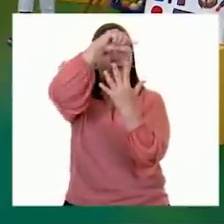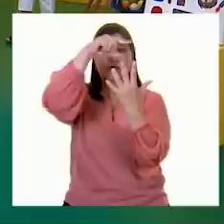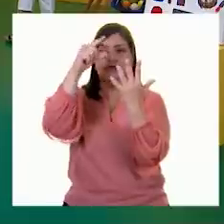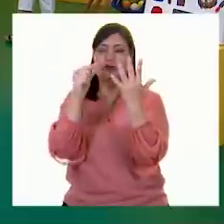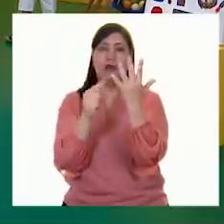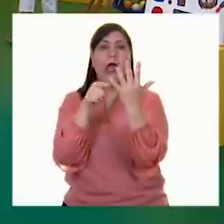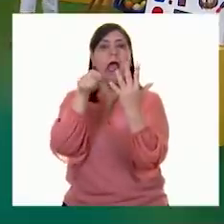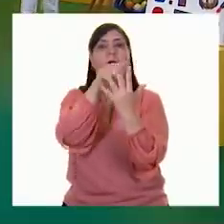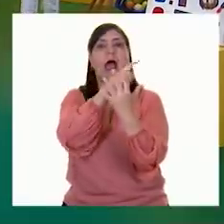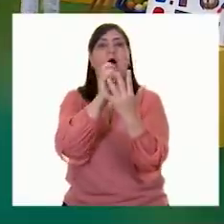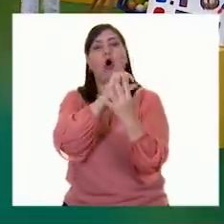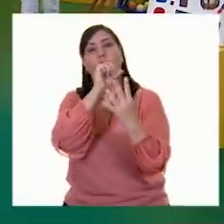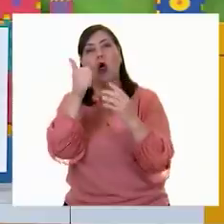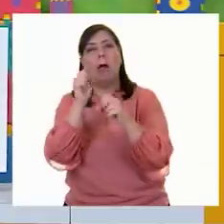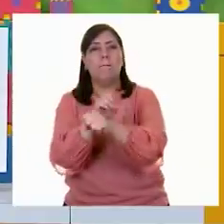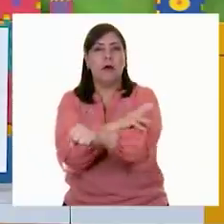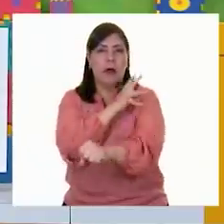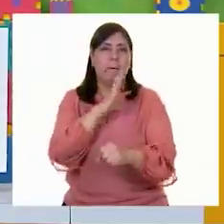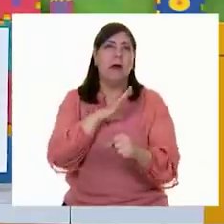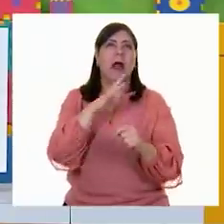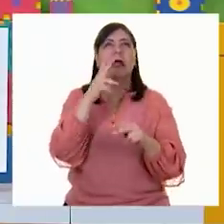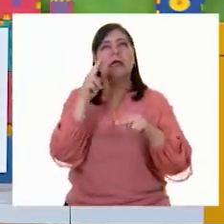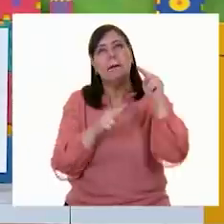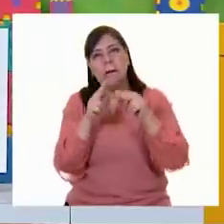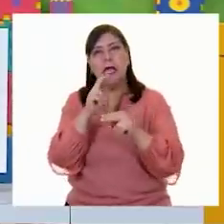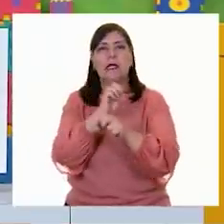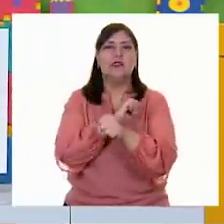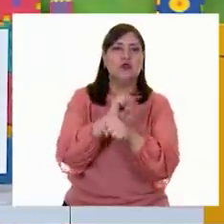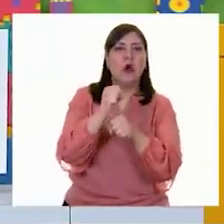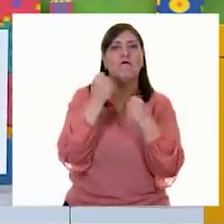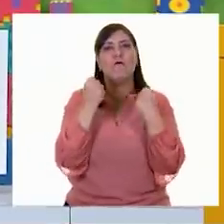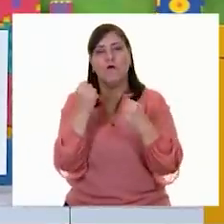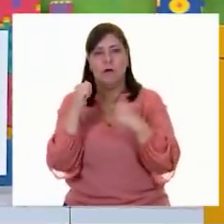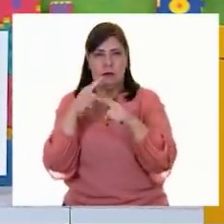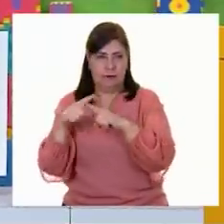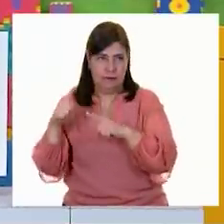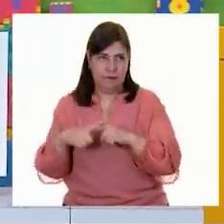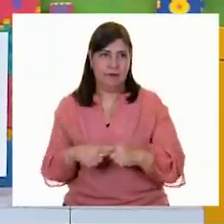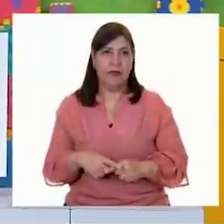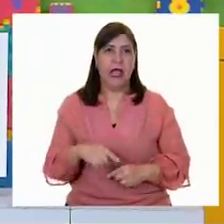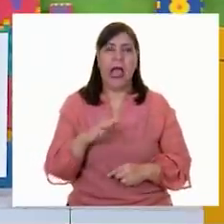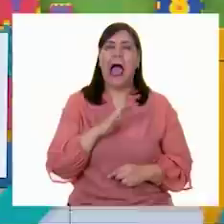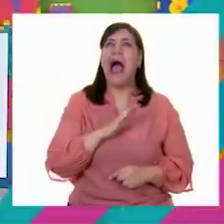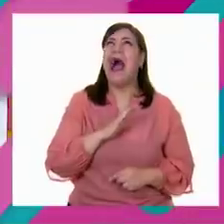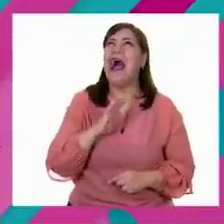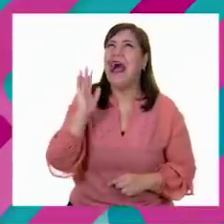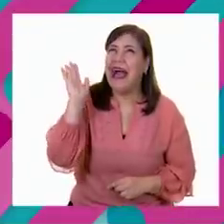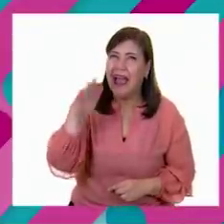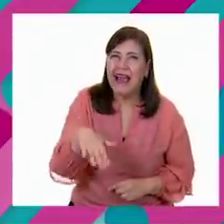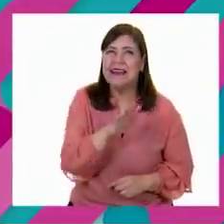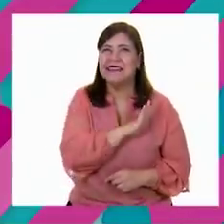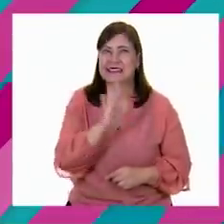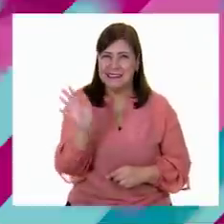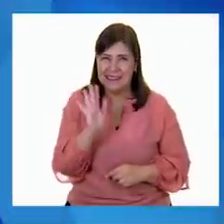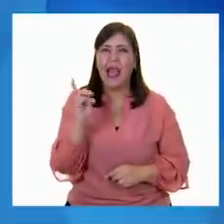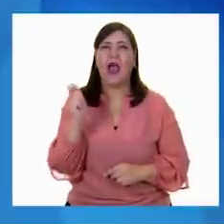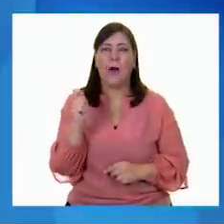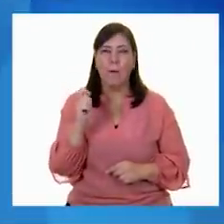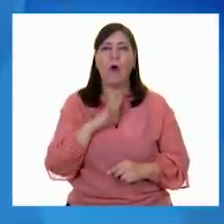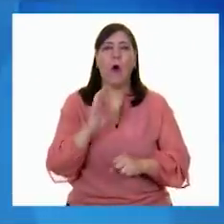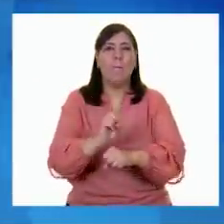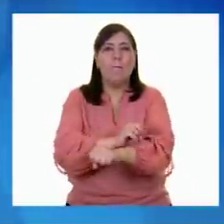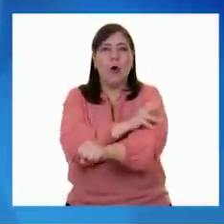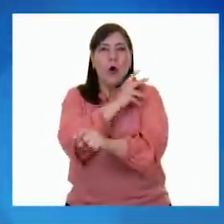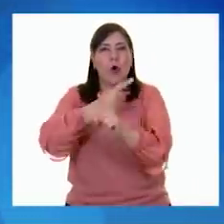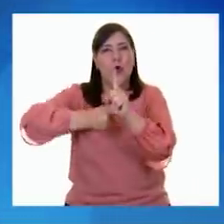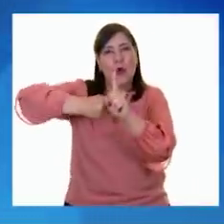intensidad. Ay, es como el, claro, como el emocionómetro. Sí, donde se muestra que la